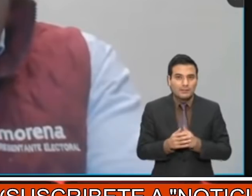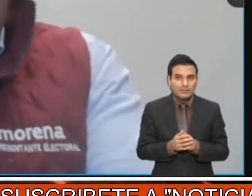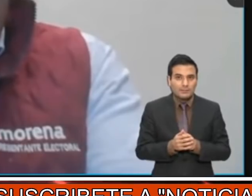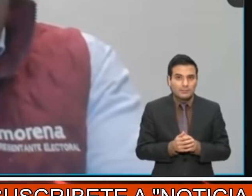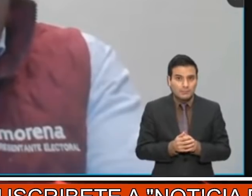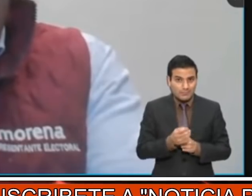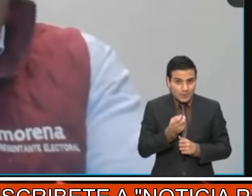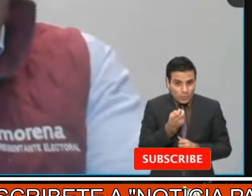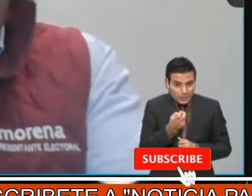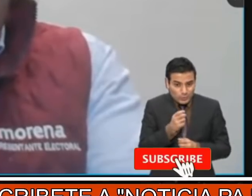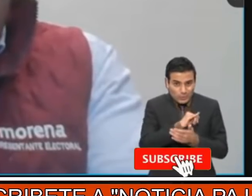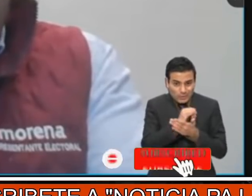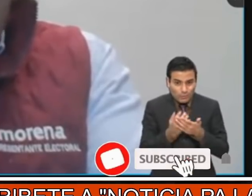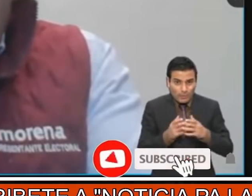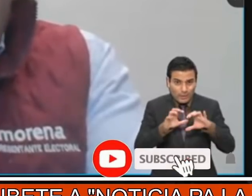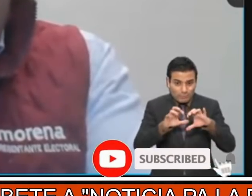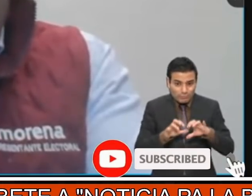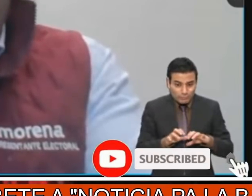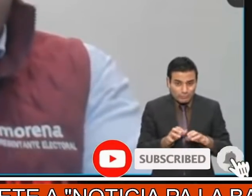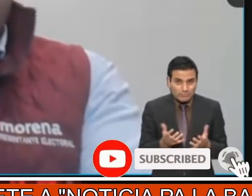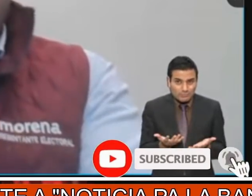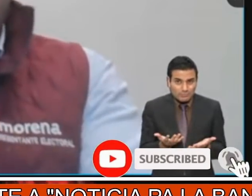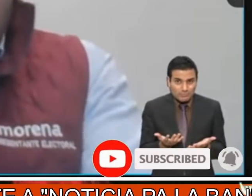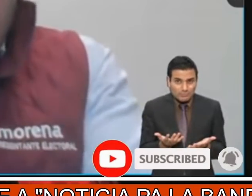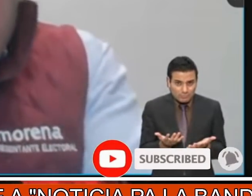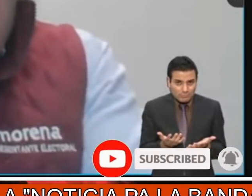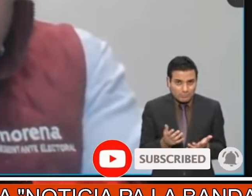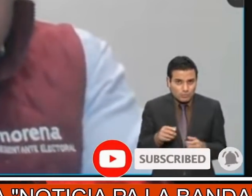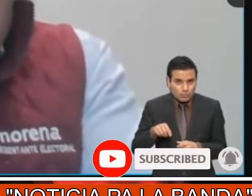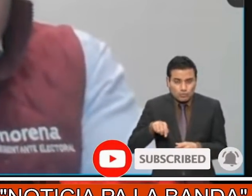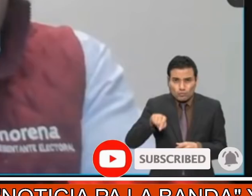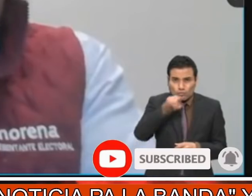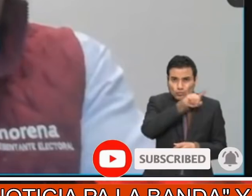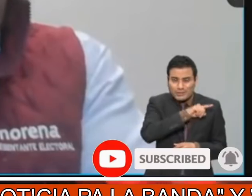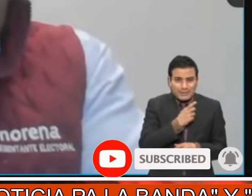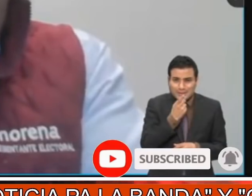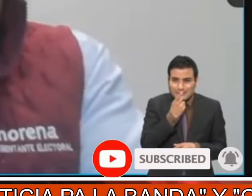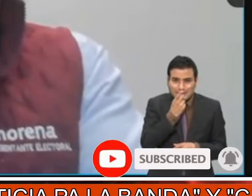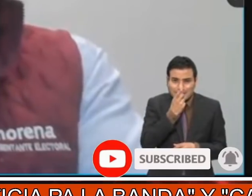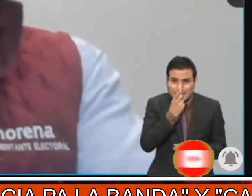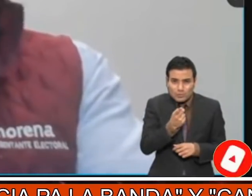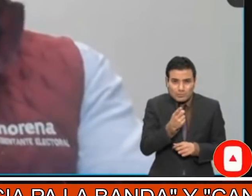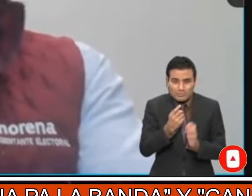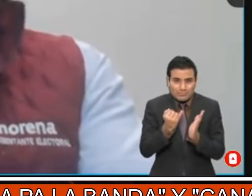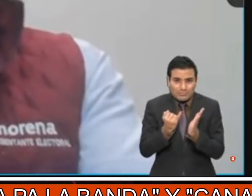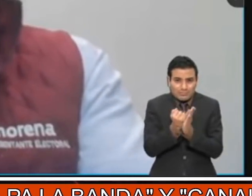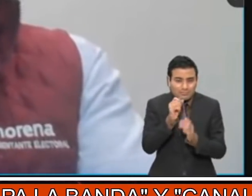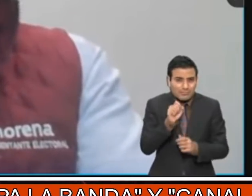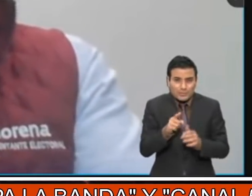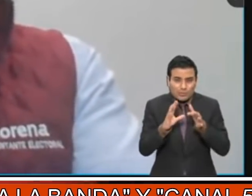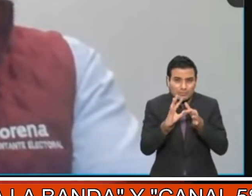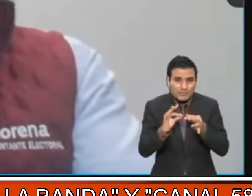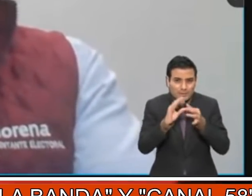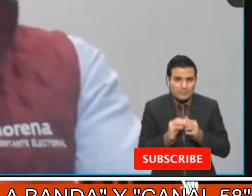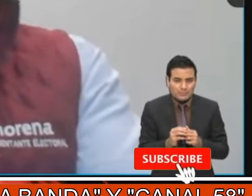o esa omisión del informe se sustenta en los hechos que ustedes mismos señalan en su resolución. ¿Y cuáles son